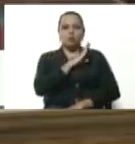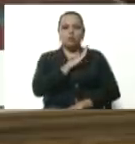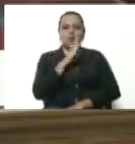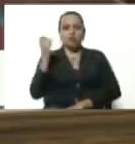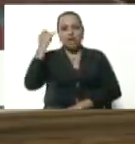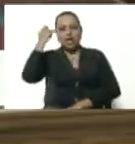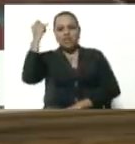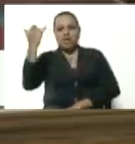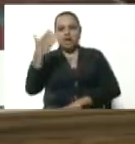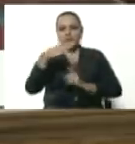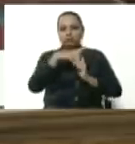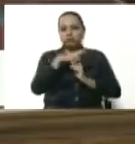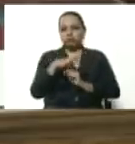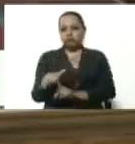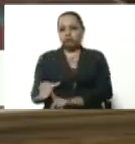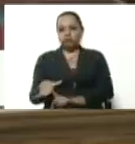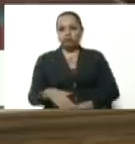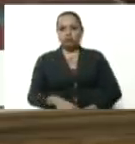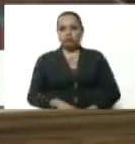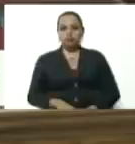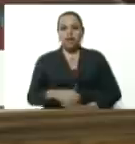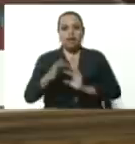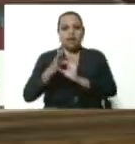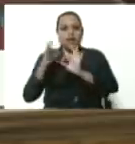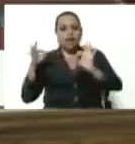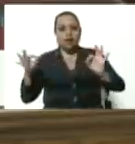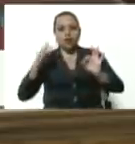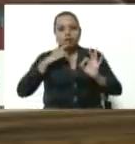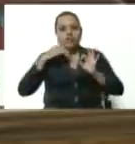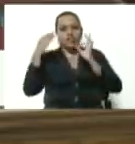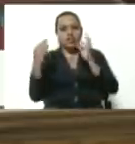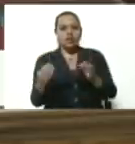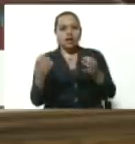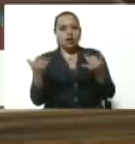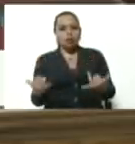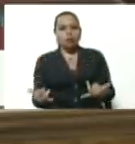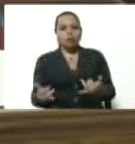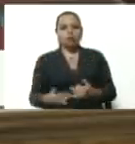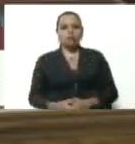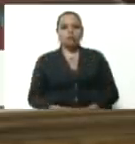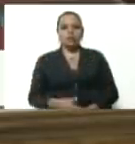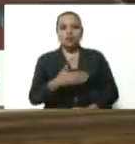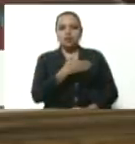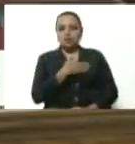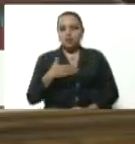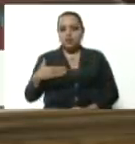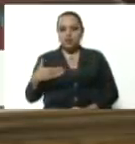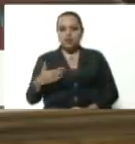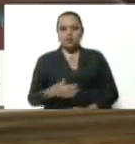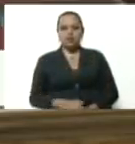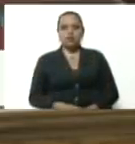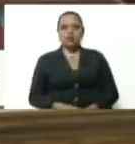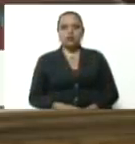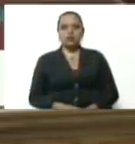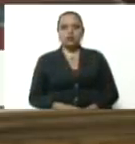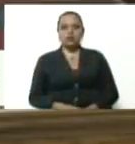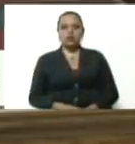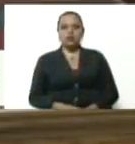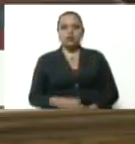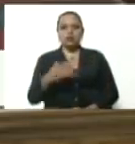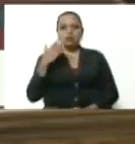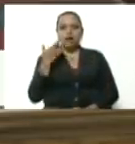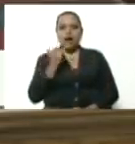pretensión neocolonial muy alejada de la realidad actual, procura poner trabas al venidero